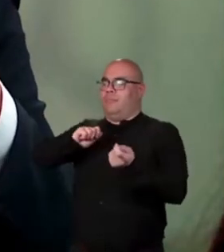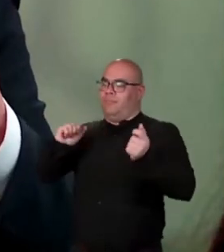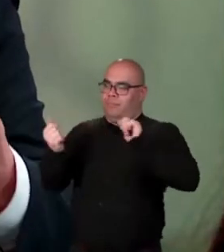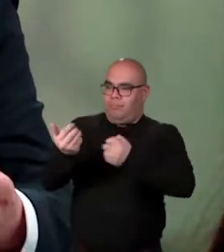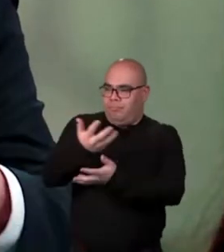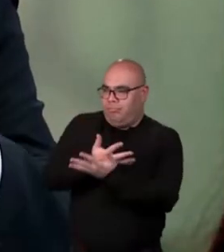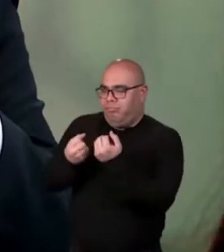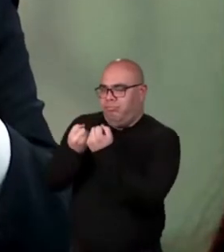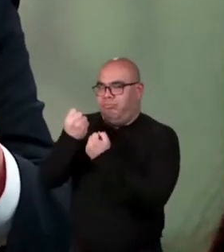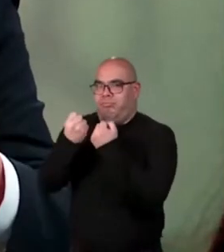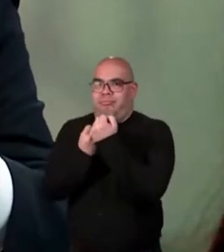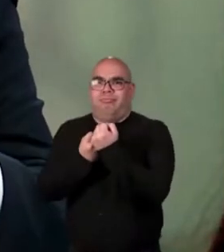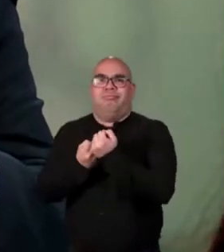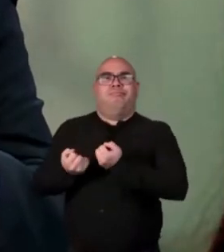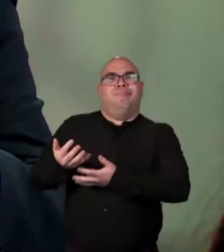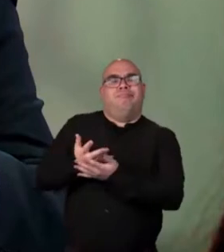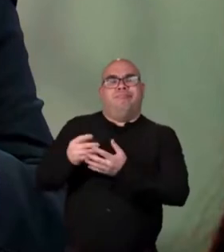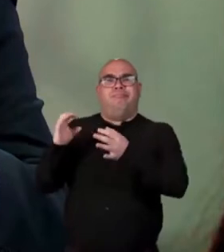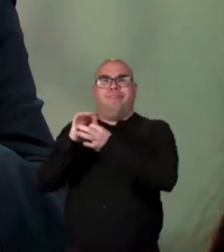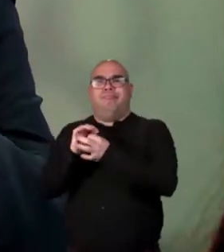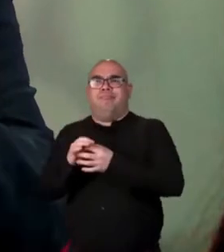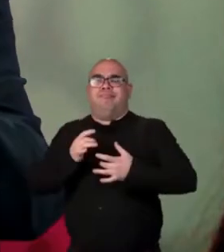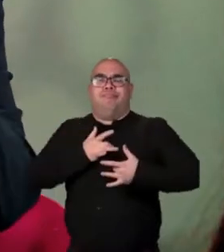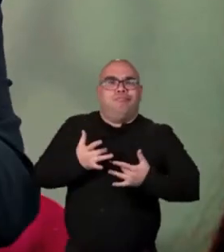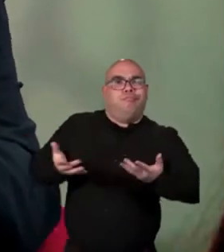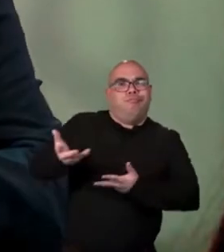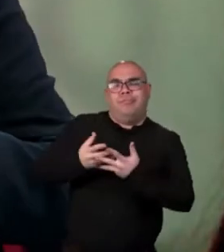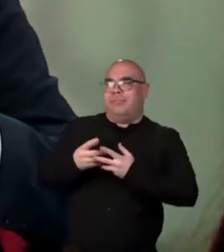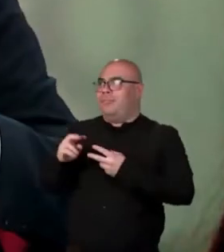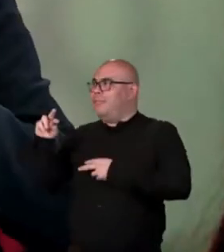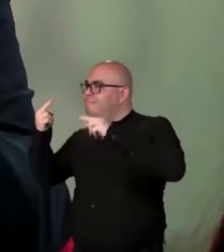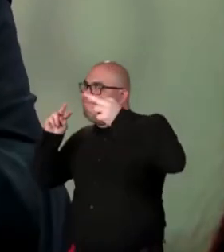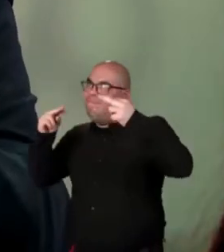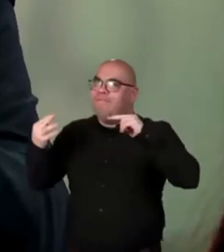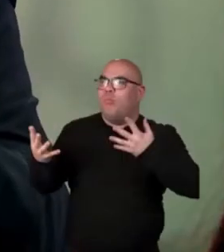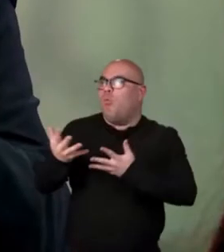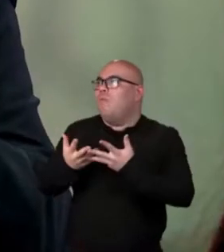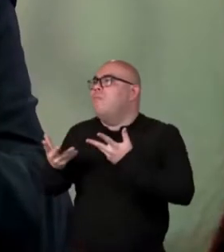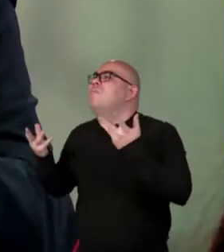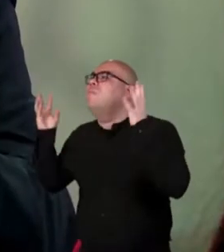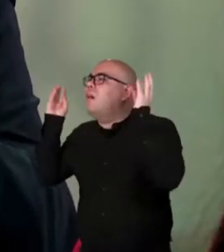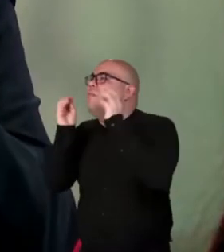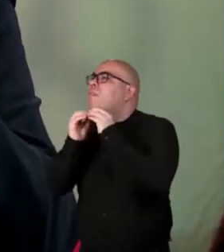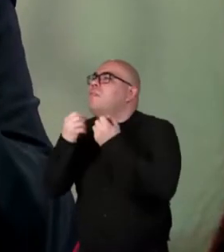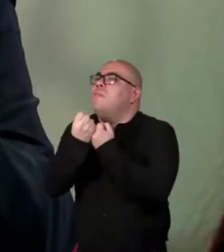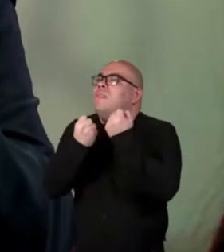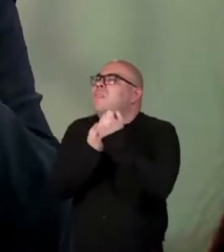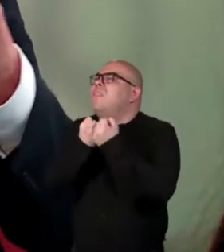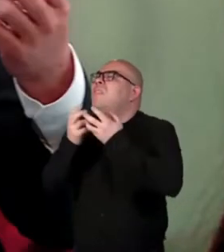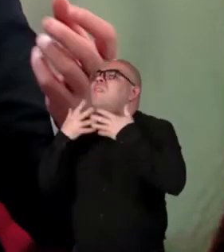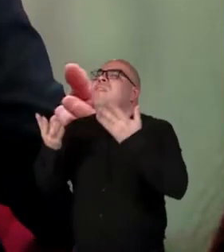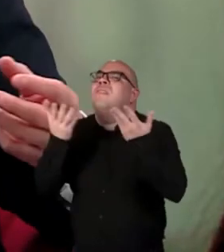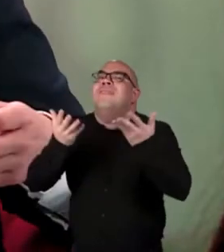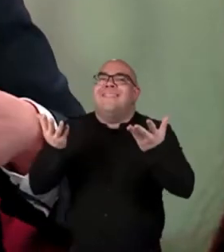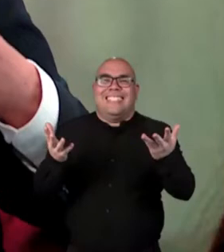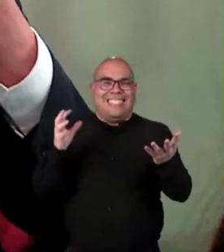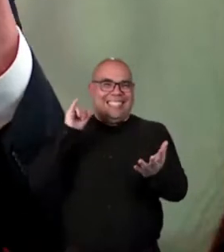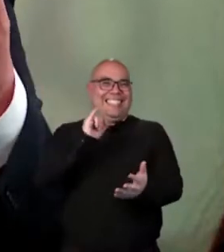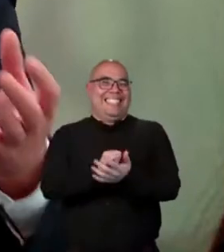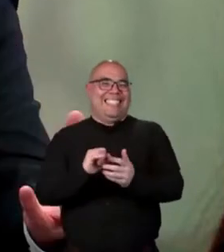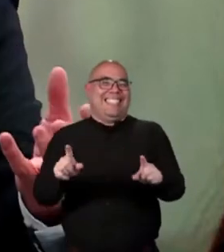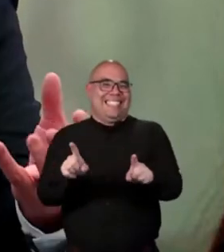mundo colectivo solidario donde hoy tenemos que vernos unos con otros a ver cómo hacemos para ayudarnos colaborarnos para realmente